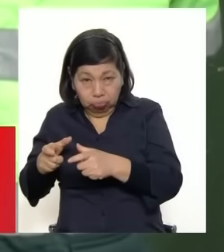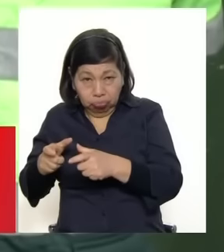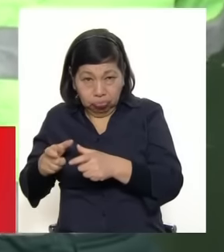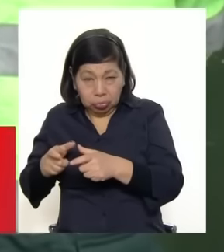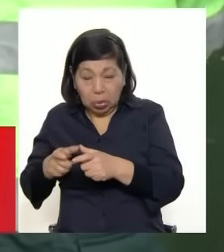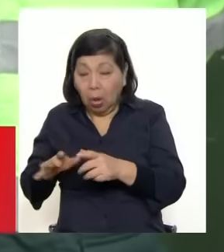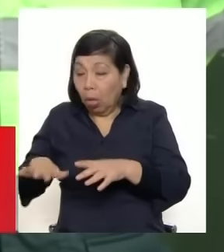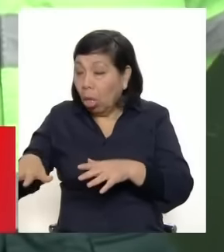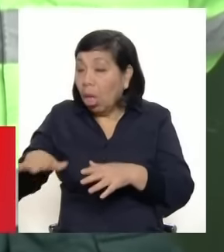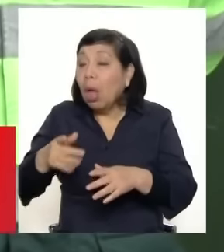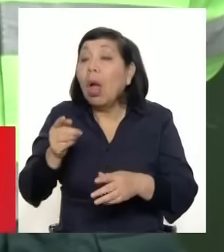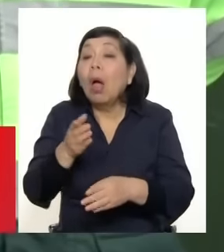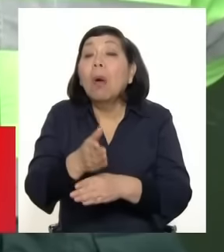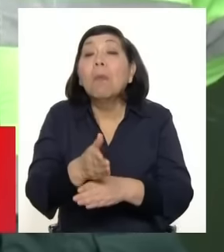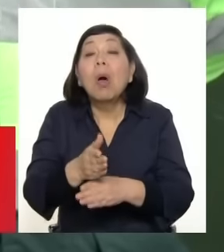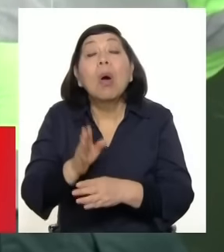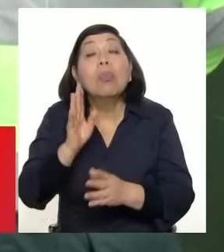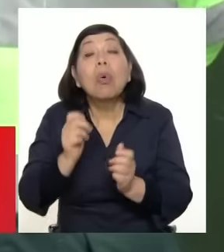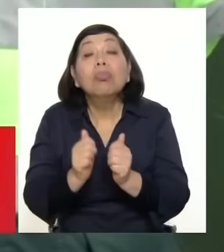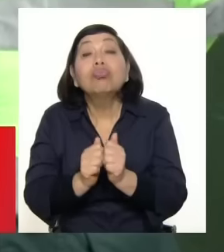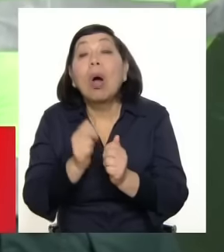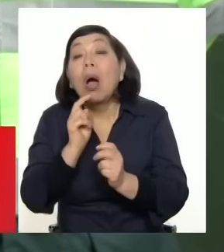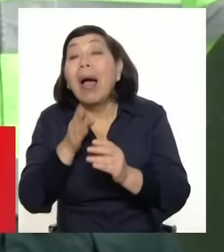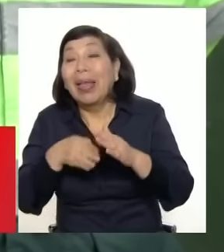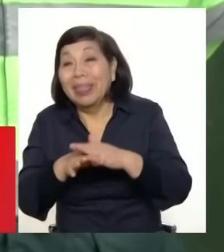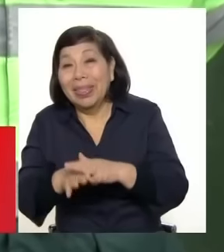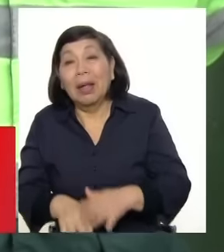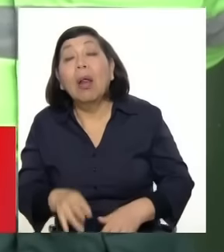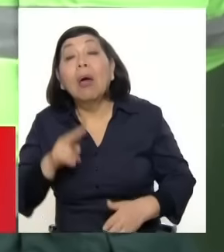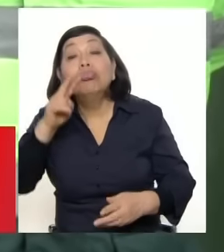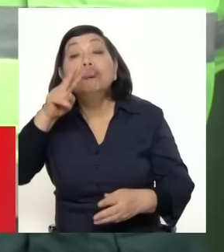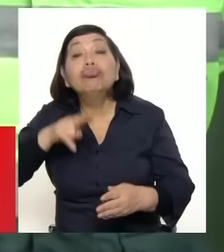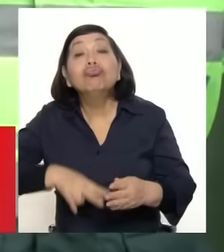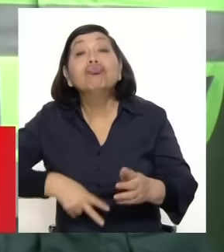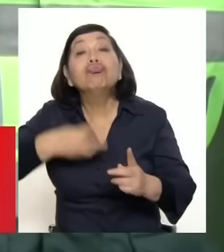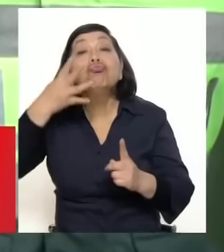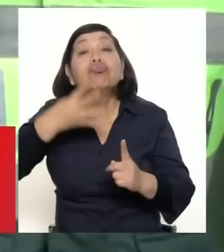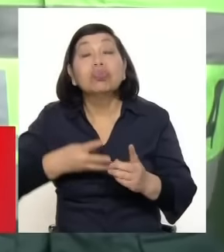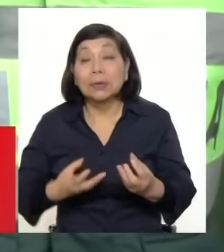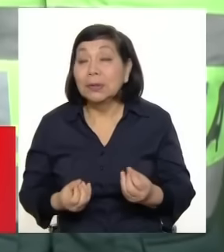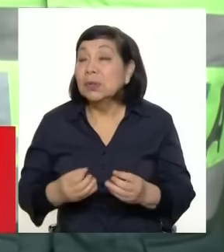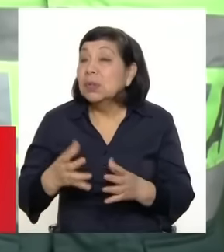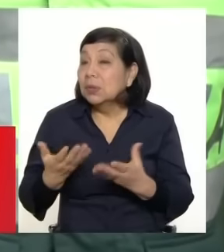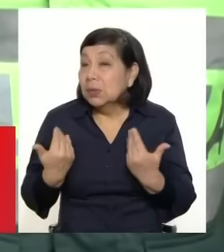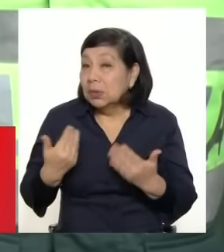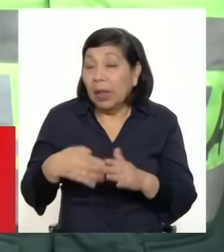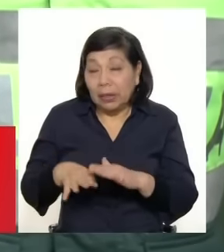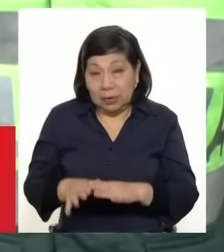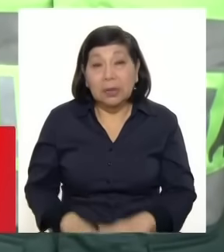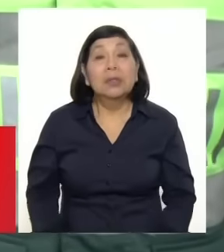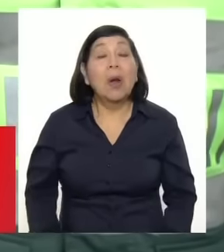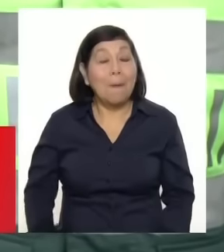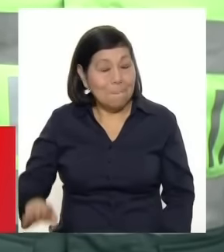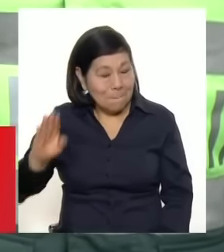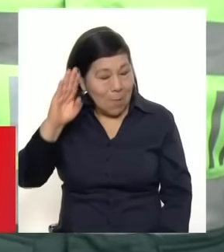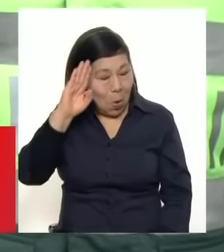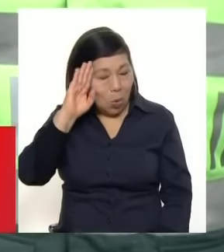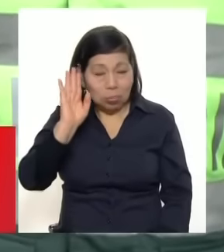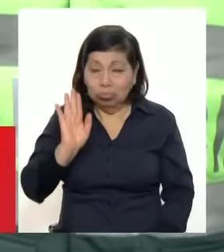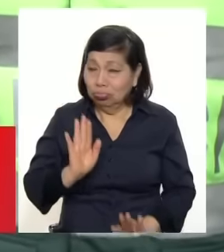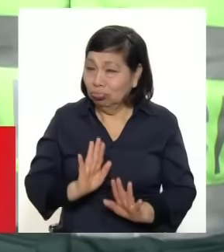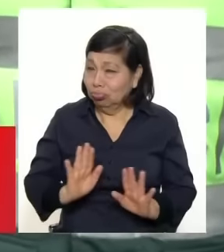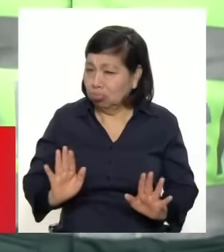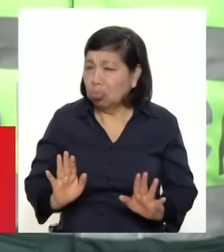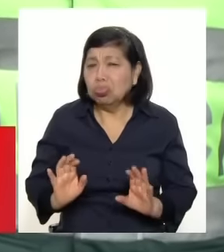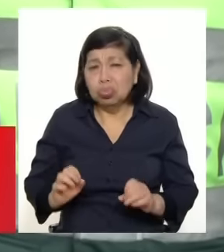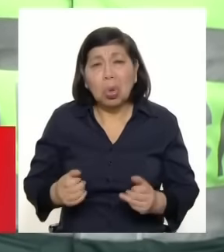La Policía Nacional va en apoyo en estos últimos operativos. La revisión y requisa se hace en el interior, la Policía Nacional no tiene jurisdicción en